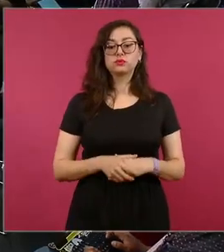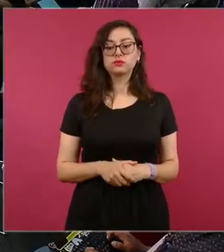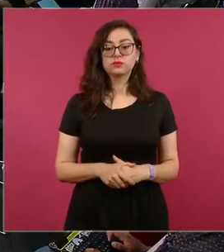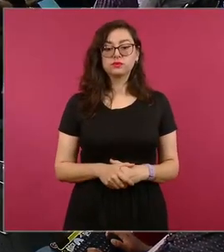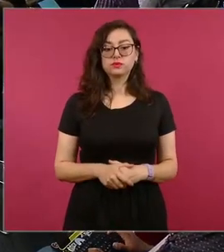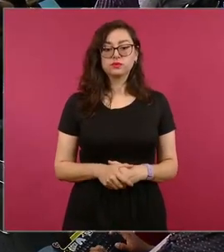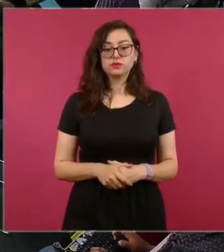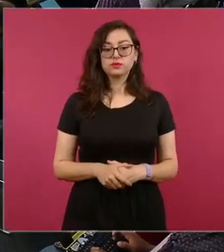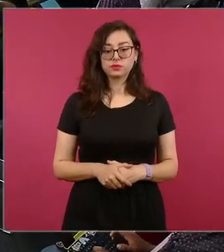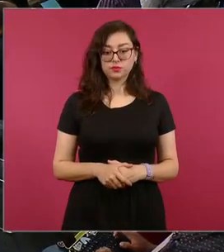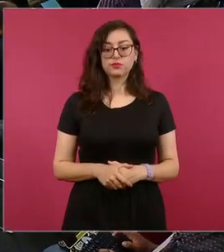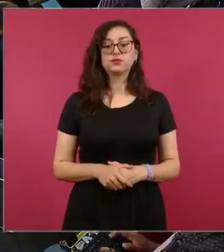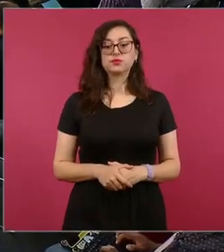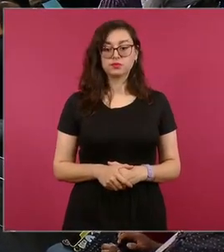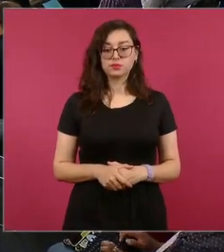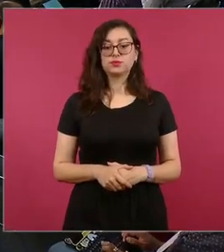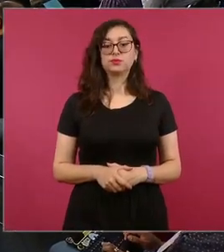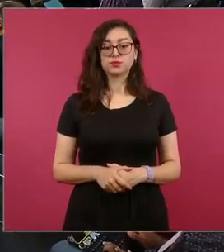Sí, sí.